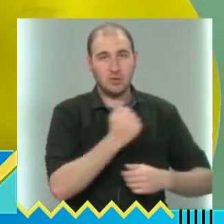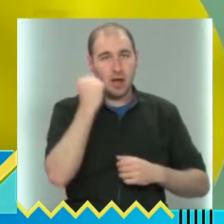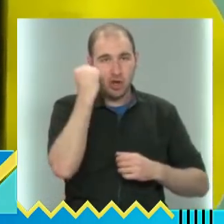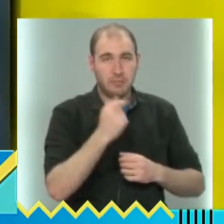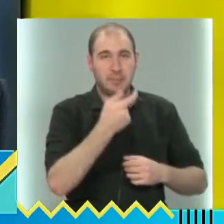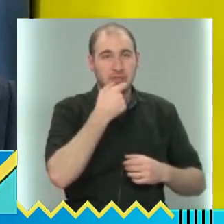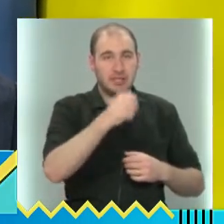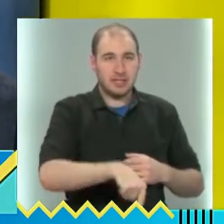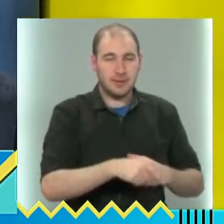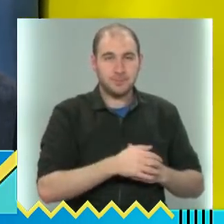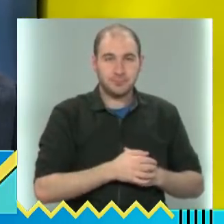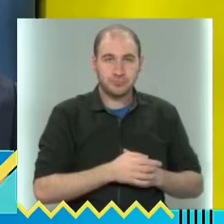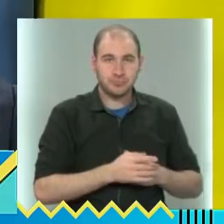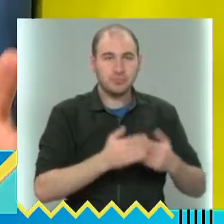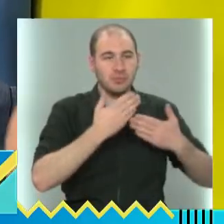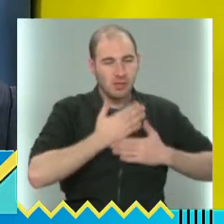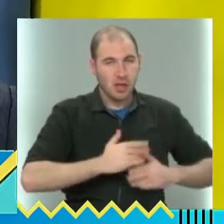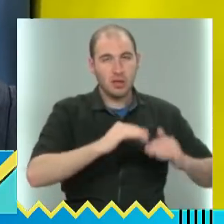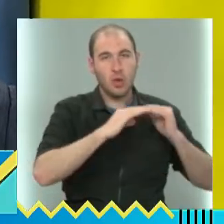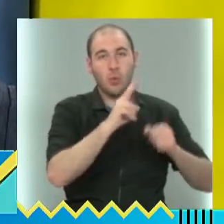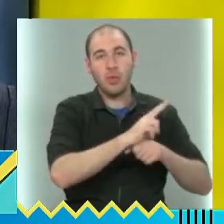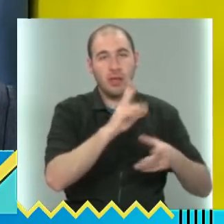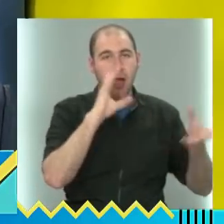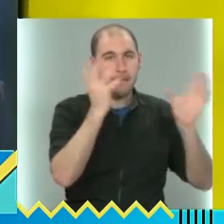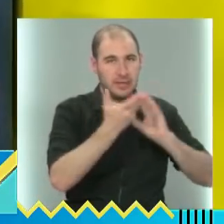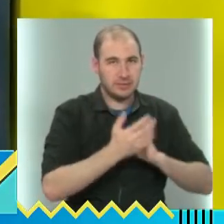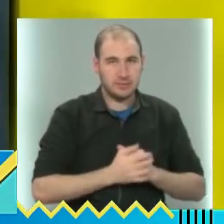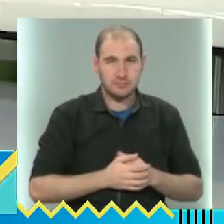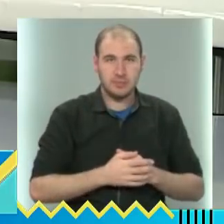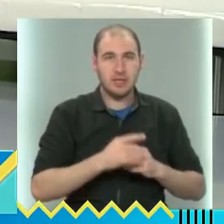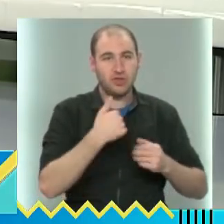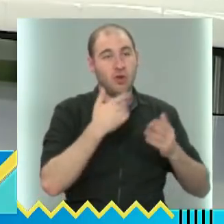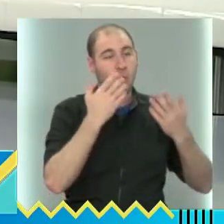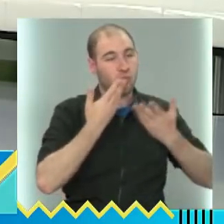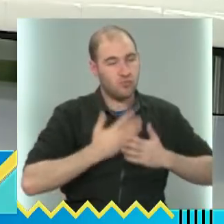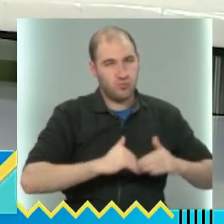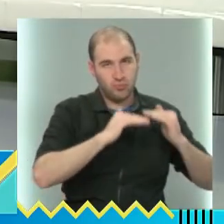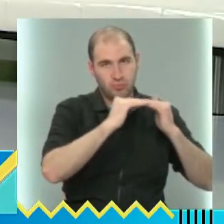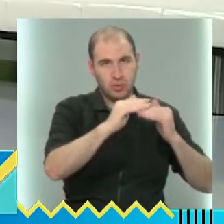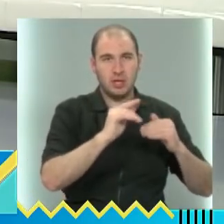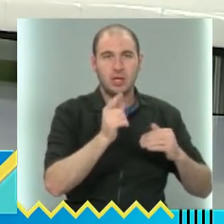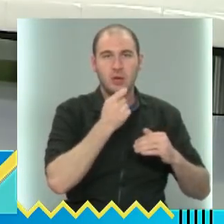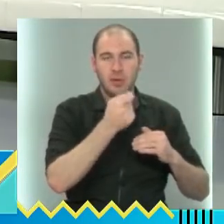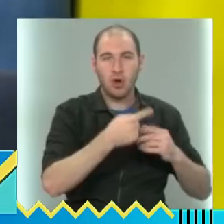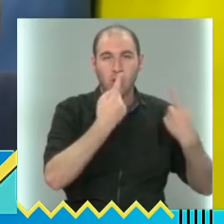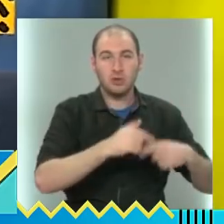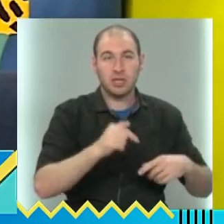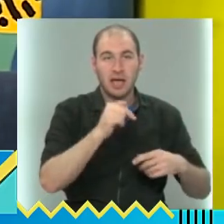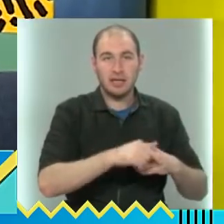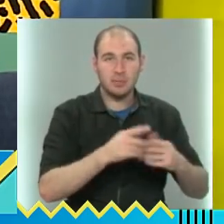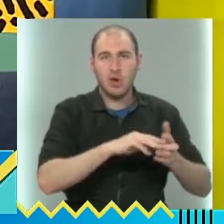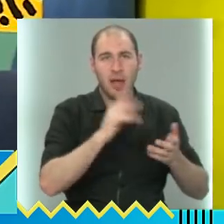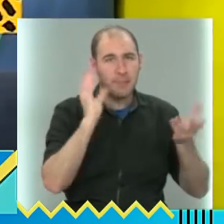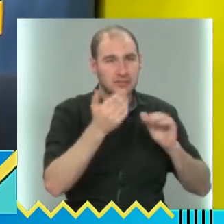económico de la provincia de Mendoza armonizado con un cuidado del ambiente. Y te hablo armonizado. No te digo que estas actividades no tienen